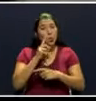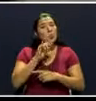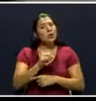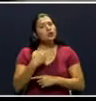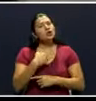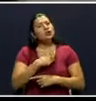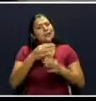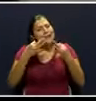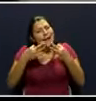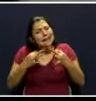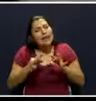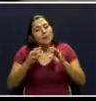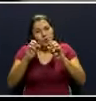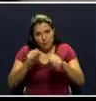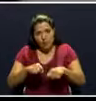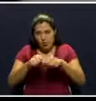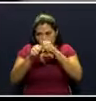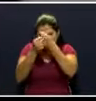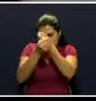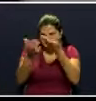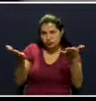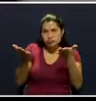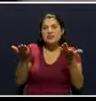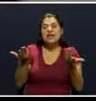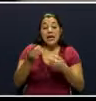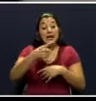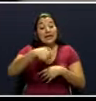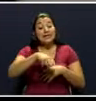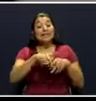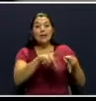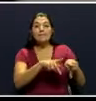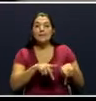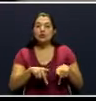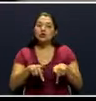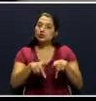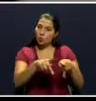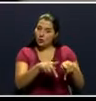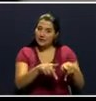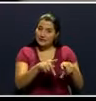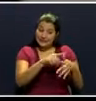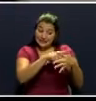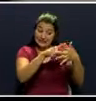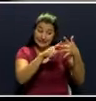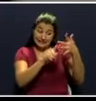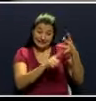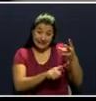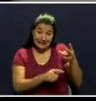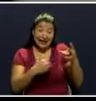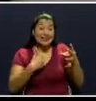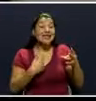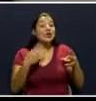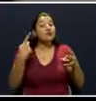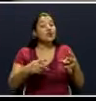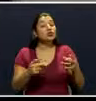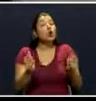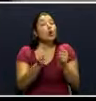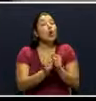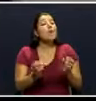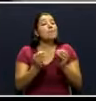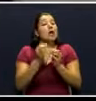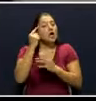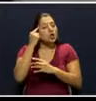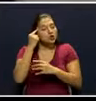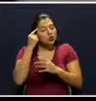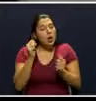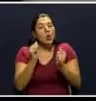tratando de transmitir un mensaje de que estos grupos de población tienen que ser los que con más conciencia y con más responsabilidad tienen que